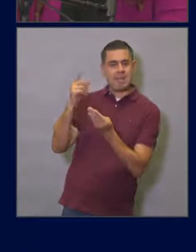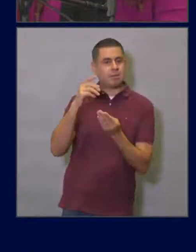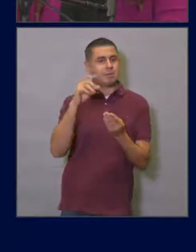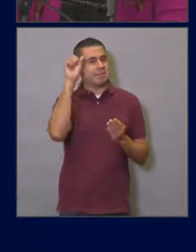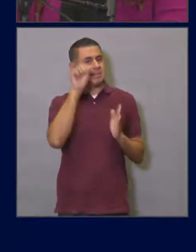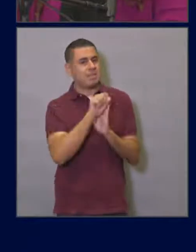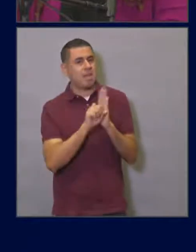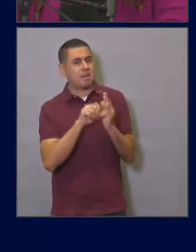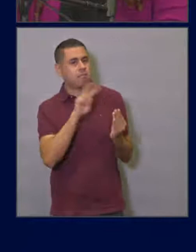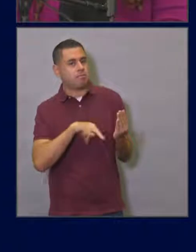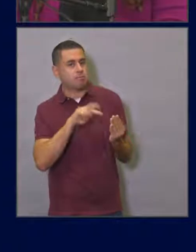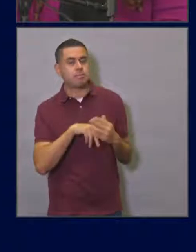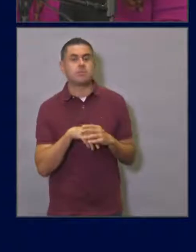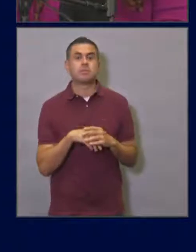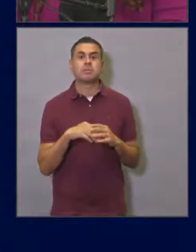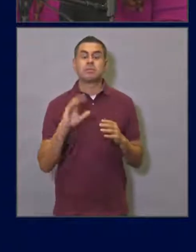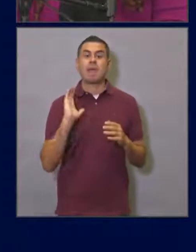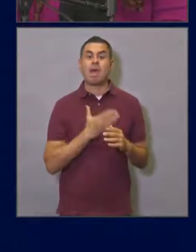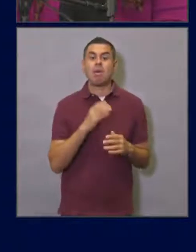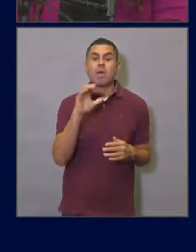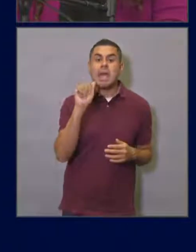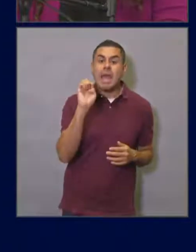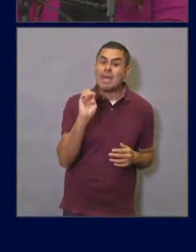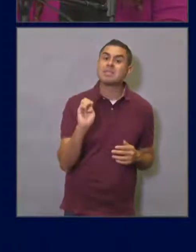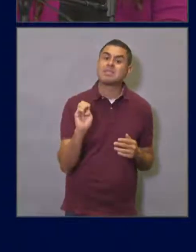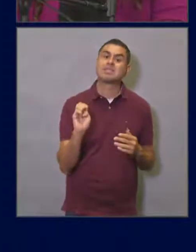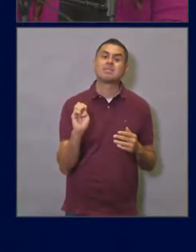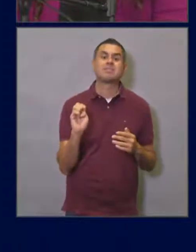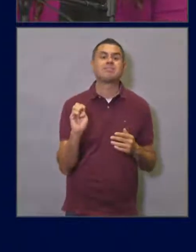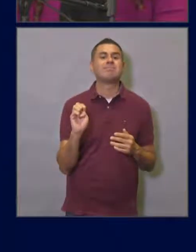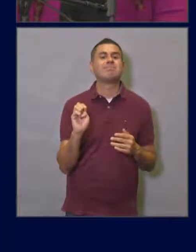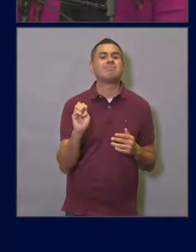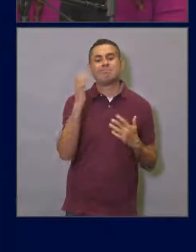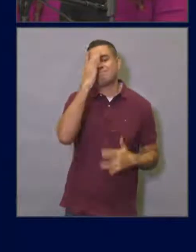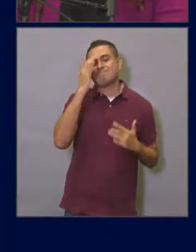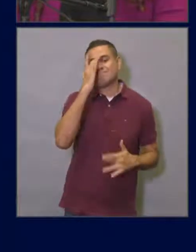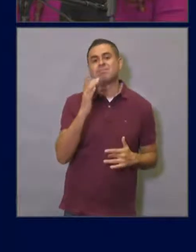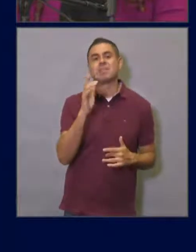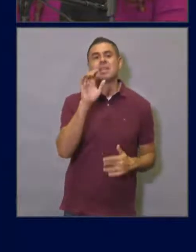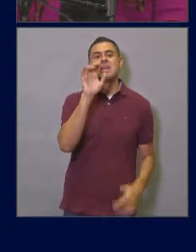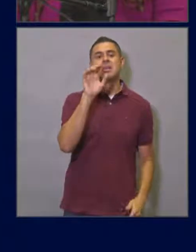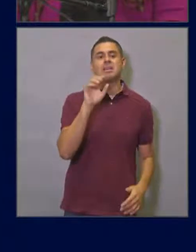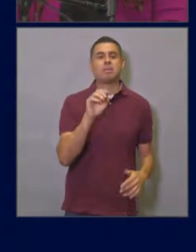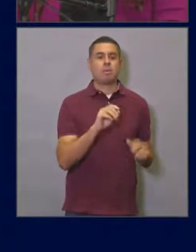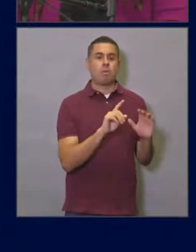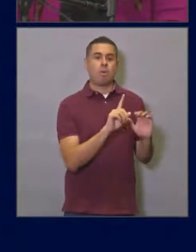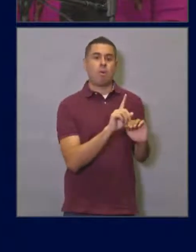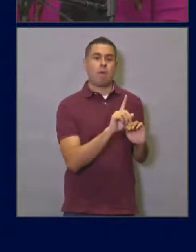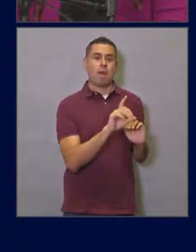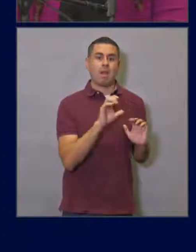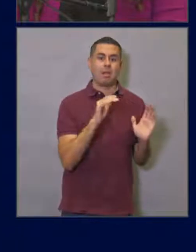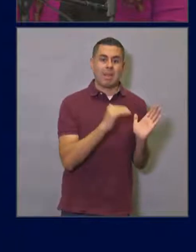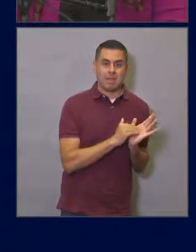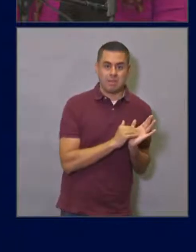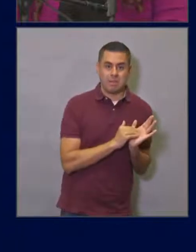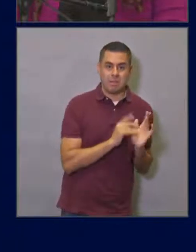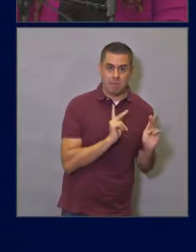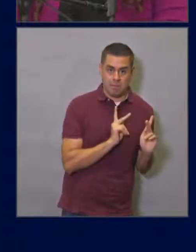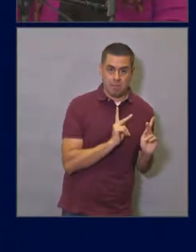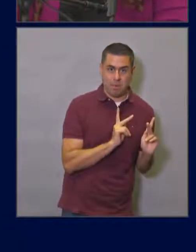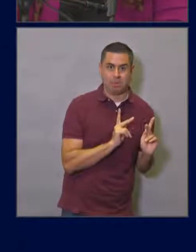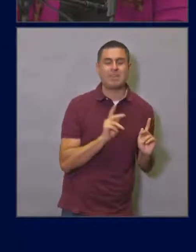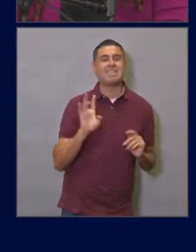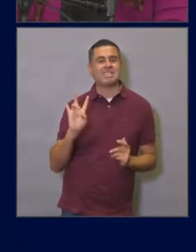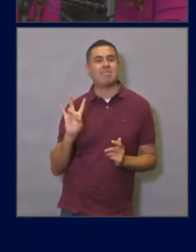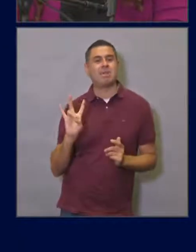comunidad. Nuestra tasa de casos sigue siendo alta en 7.6 por cada 100,000 personas y